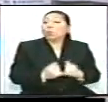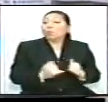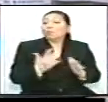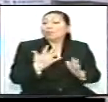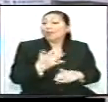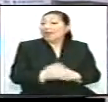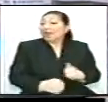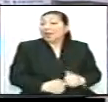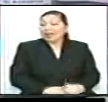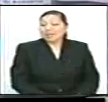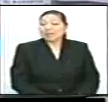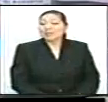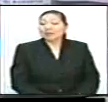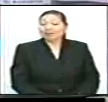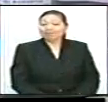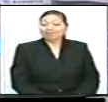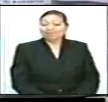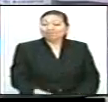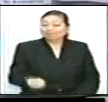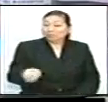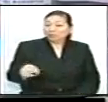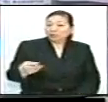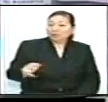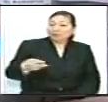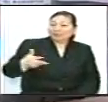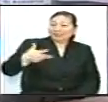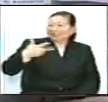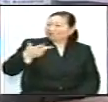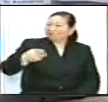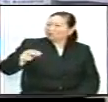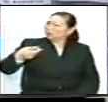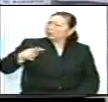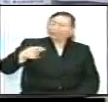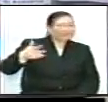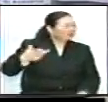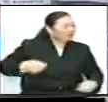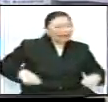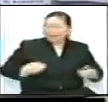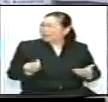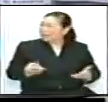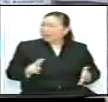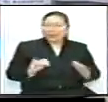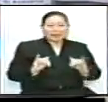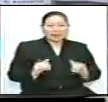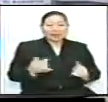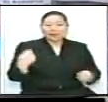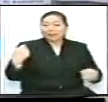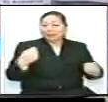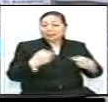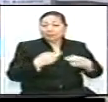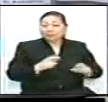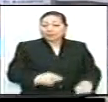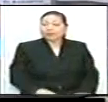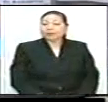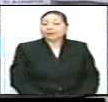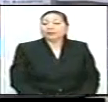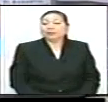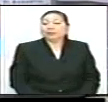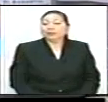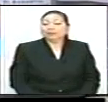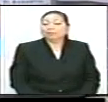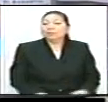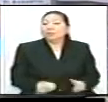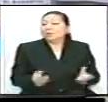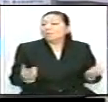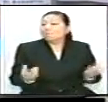años. Estos se han duplicado y se han triplicado incluso el gasto corriente. O sea, lo que queda para inversión pública es